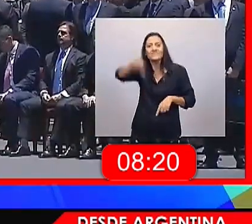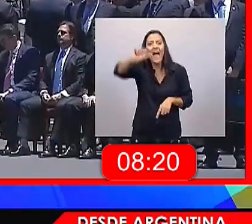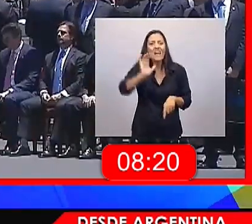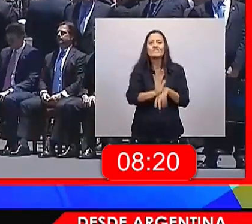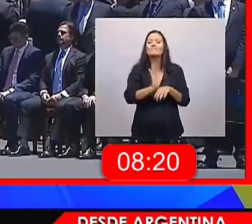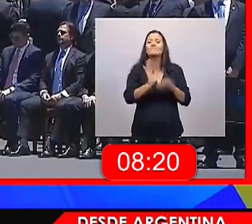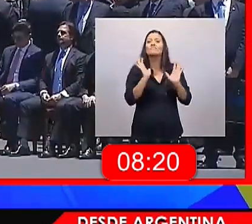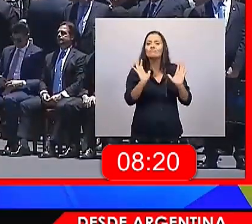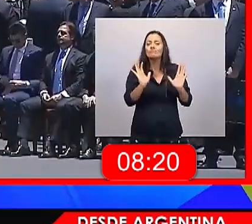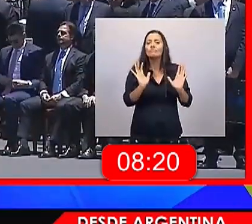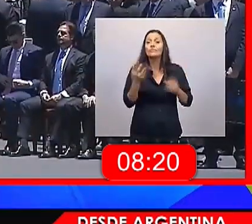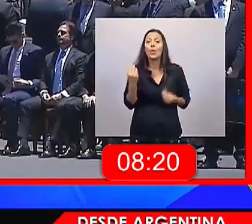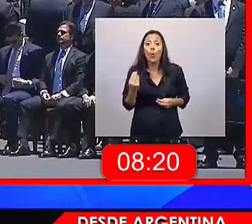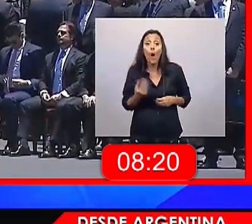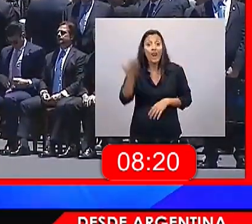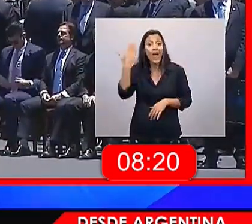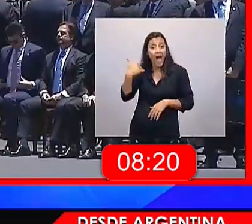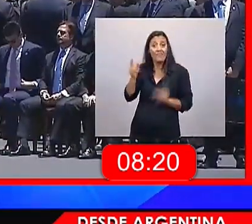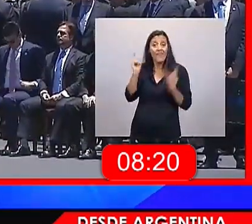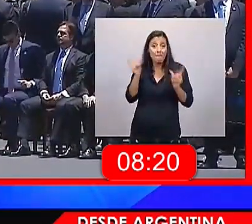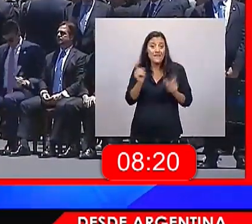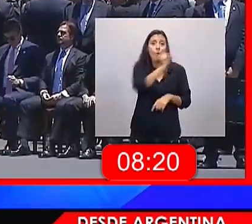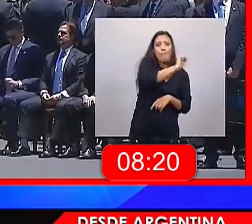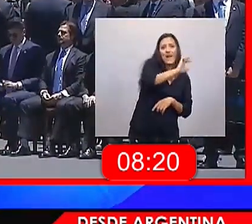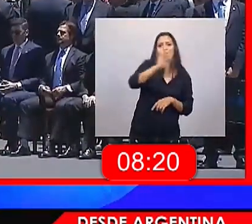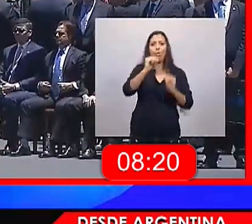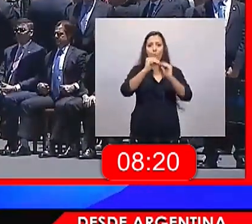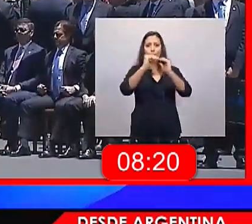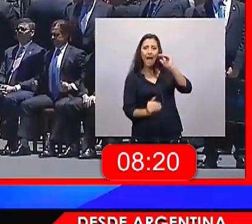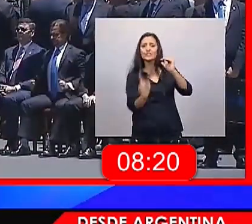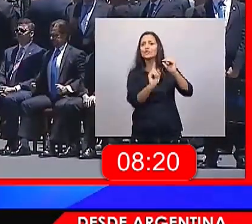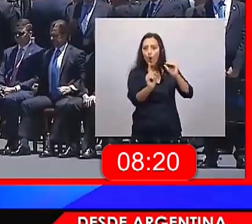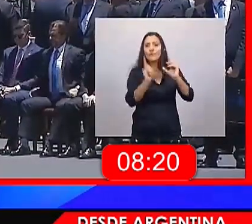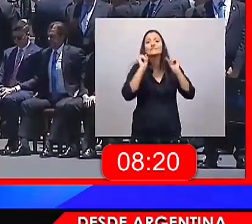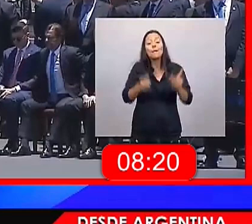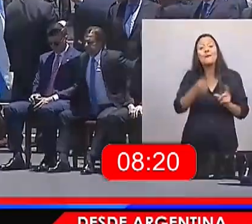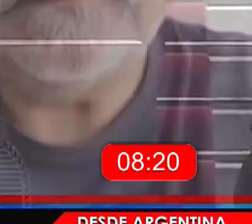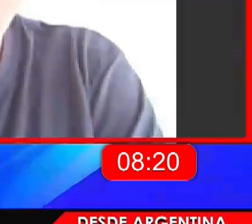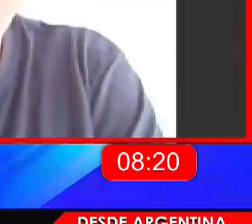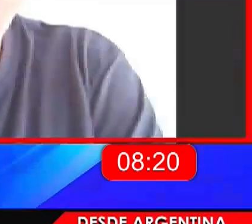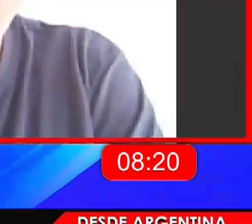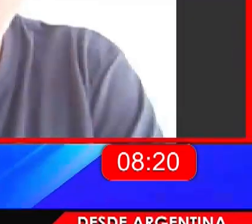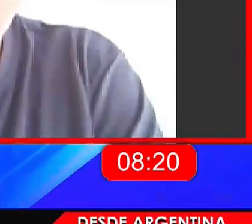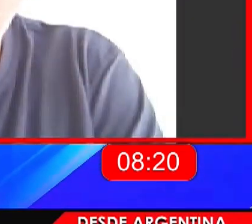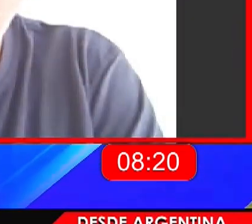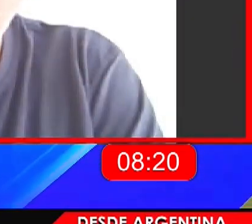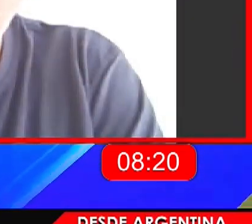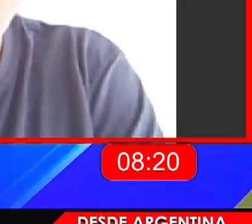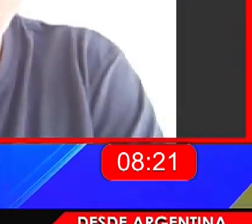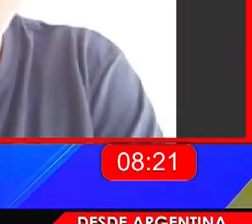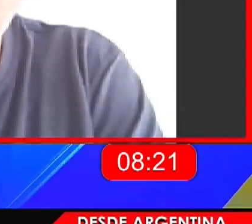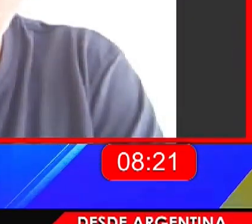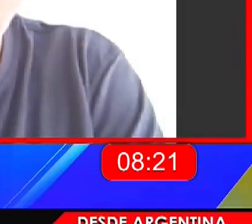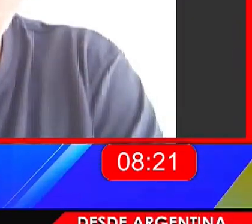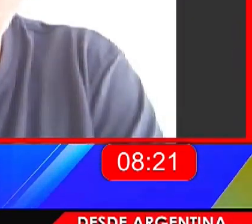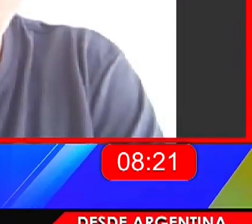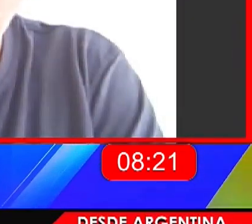no creo que sea el caso precisamente por el contexto en el que estamos. Ahora, ¿cómo está la relación con la